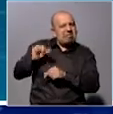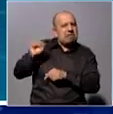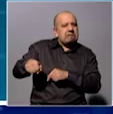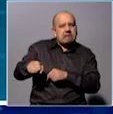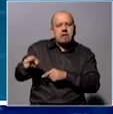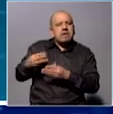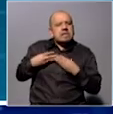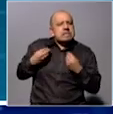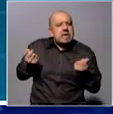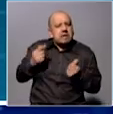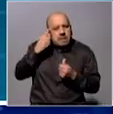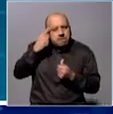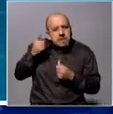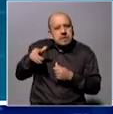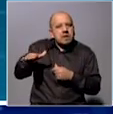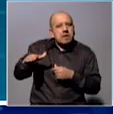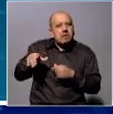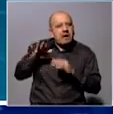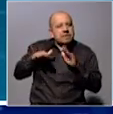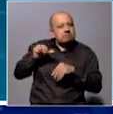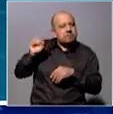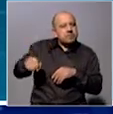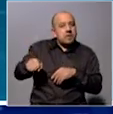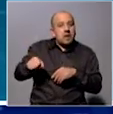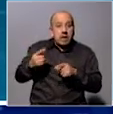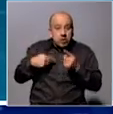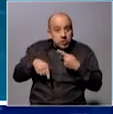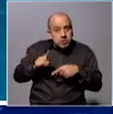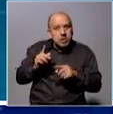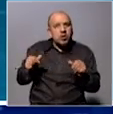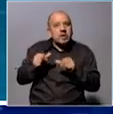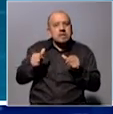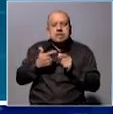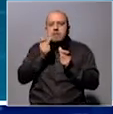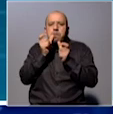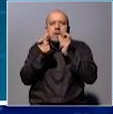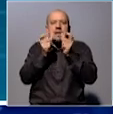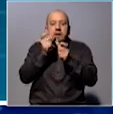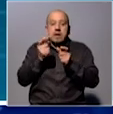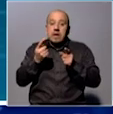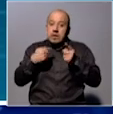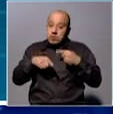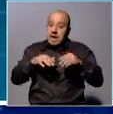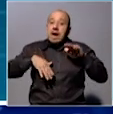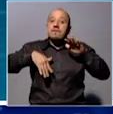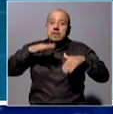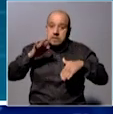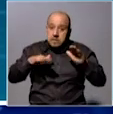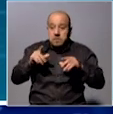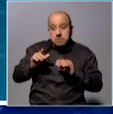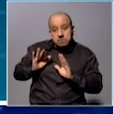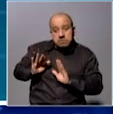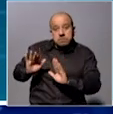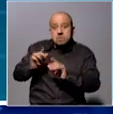siente el niño, qué piensa el niño. Y en realidad uno lo que hace es llenar de palabras. Y a veces es necesario dejar